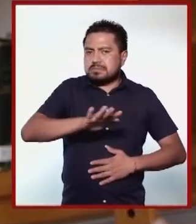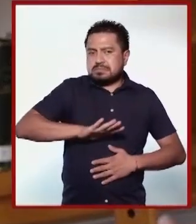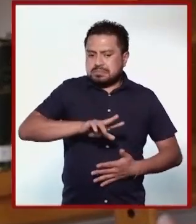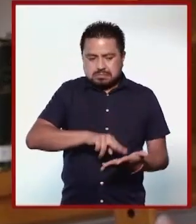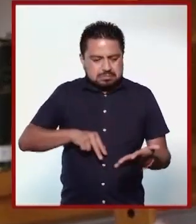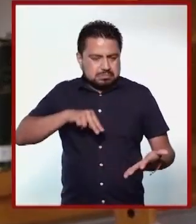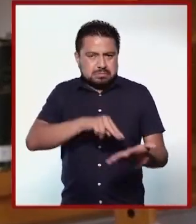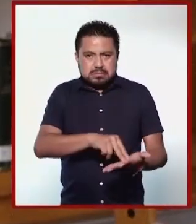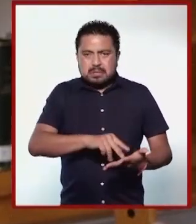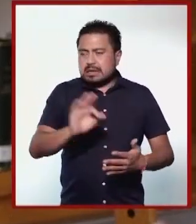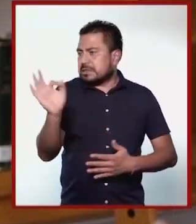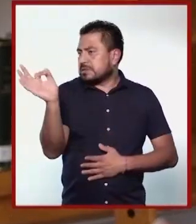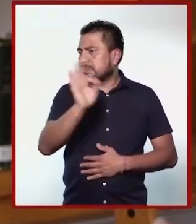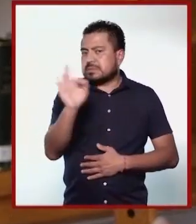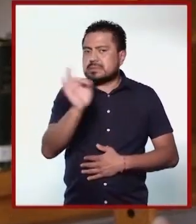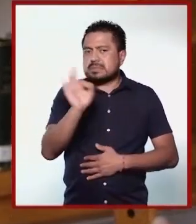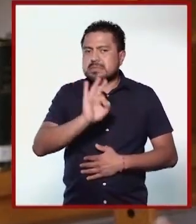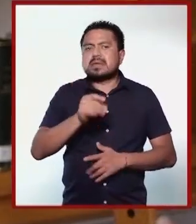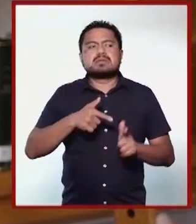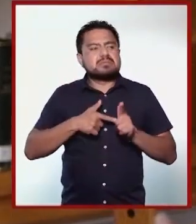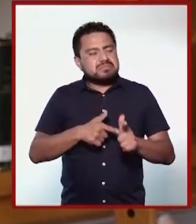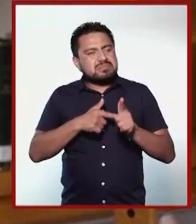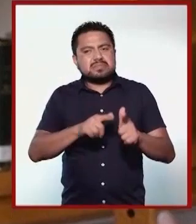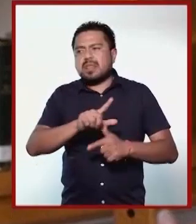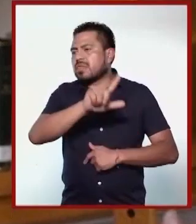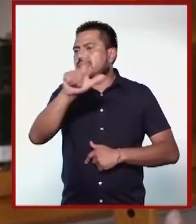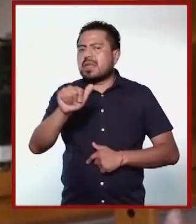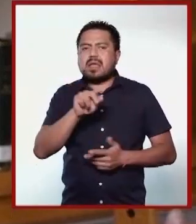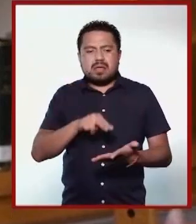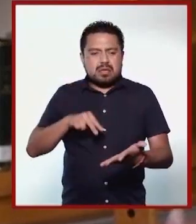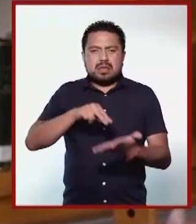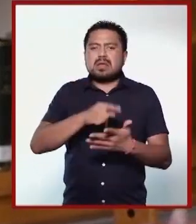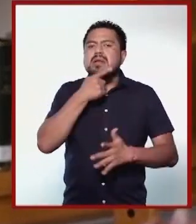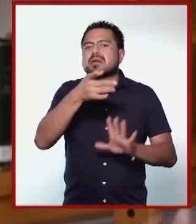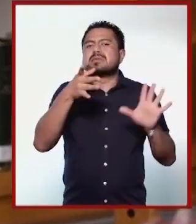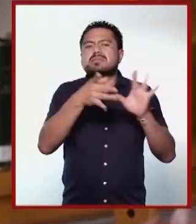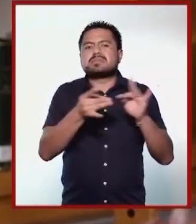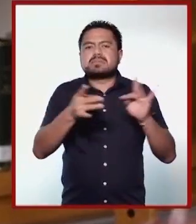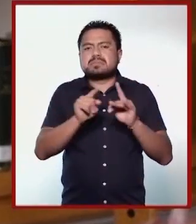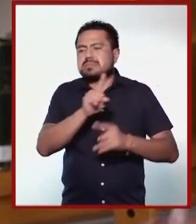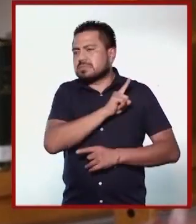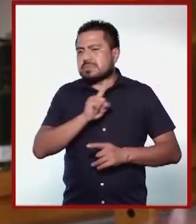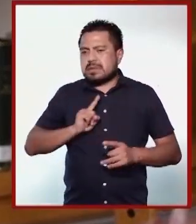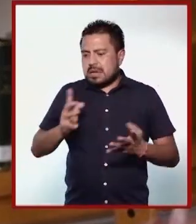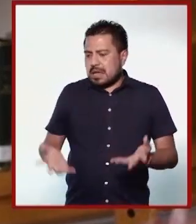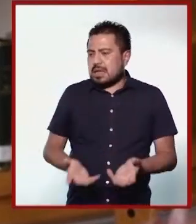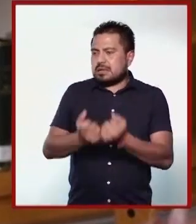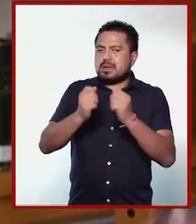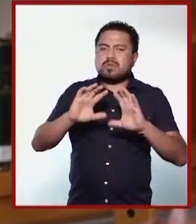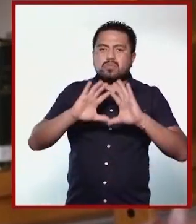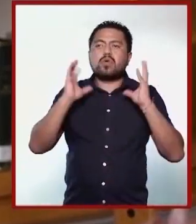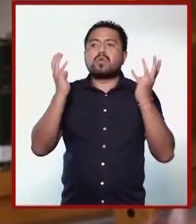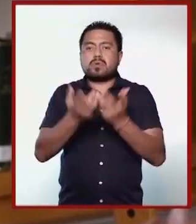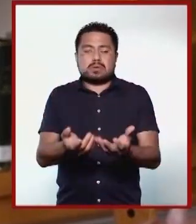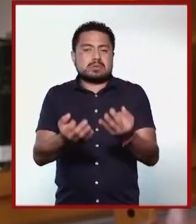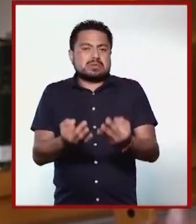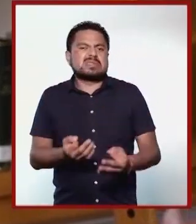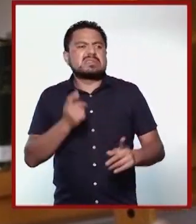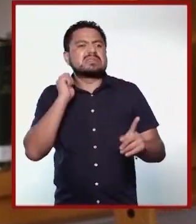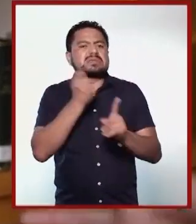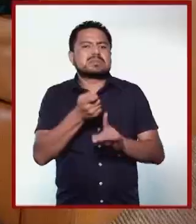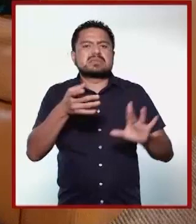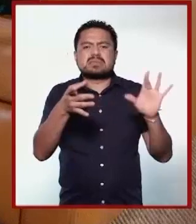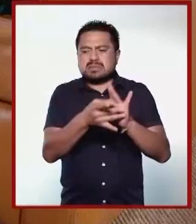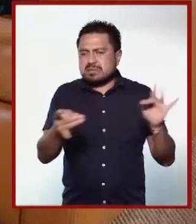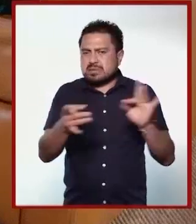llegáramos y probablemente va a seguir después de que estemos. Cuando se dice hay que salvar al mundo, en realidad lo que queremos